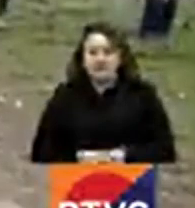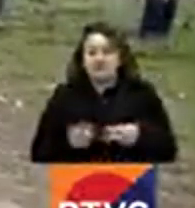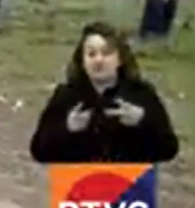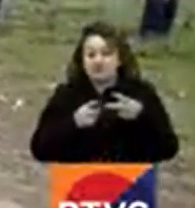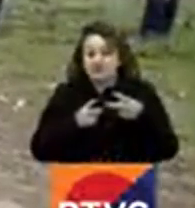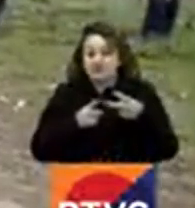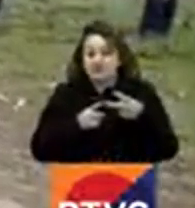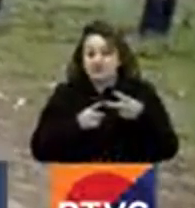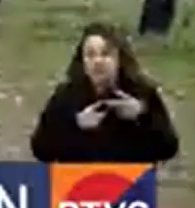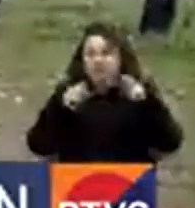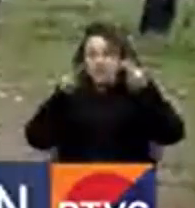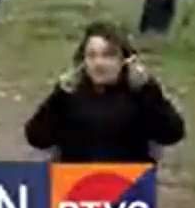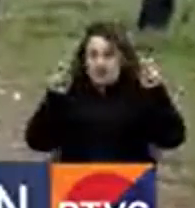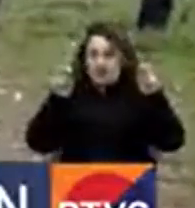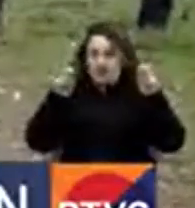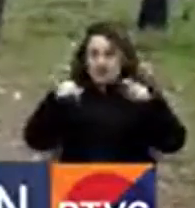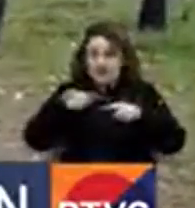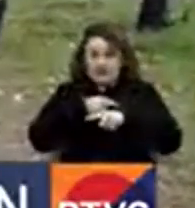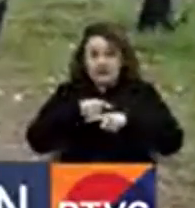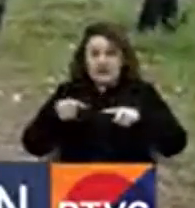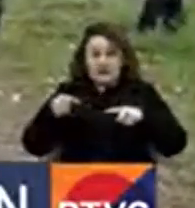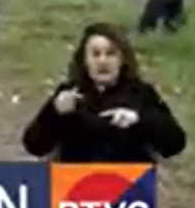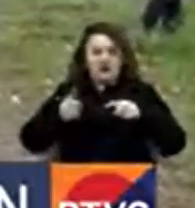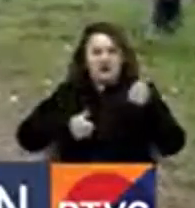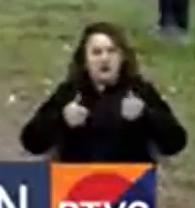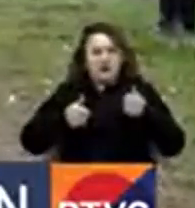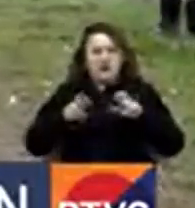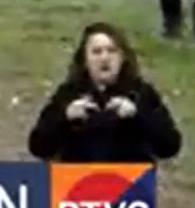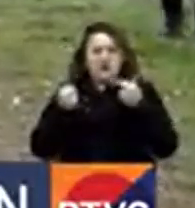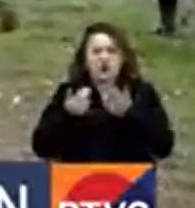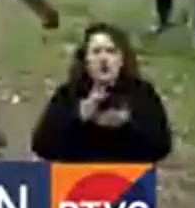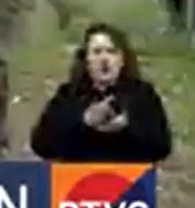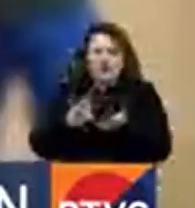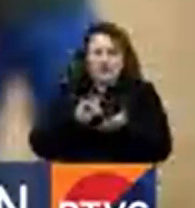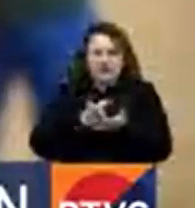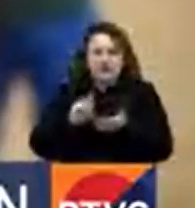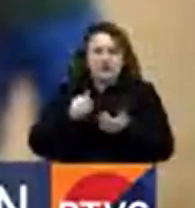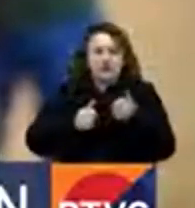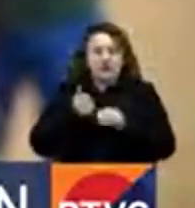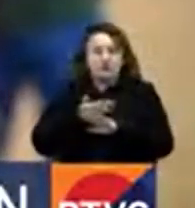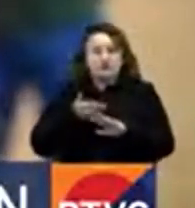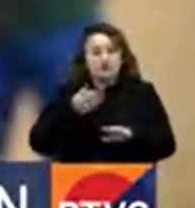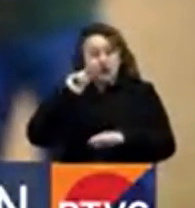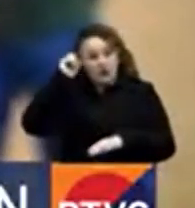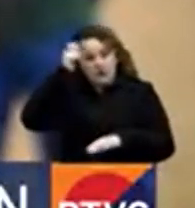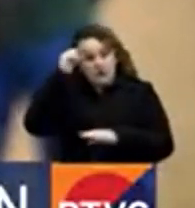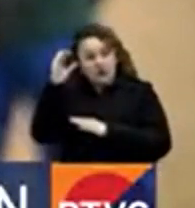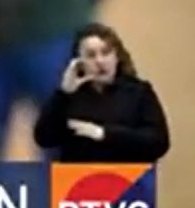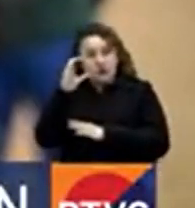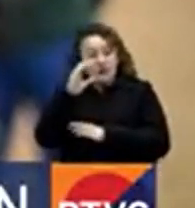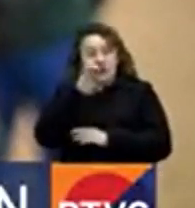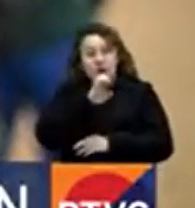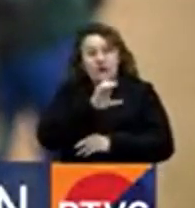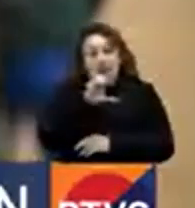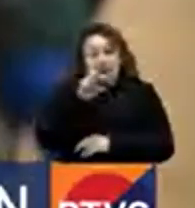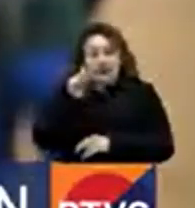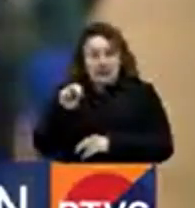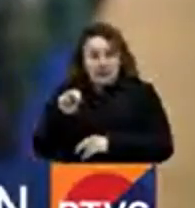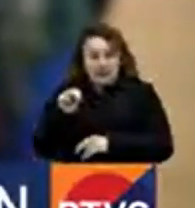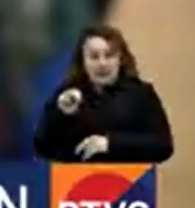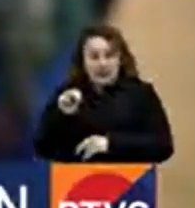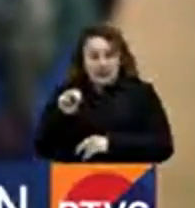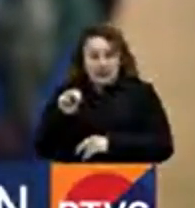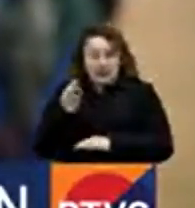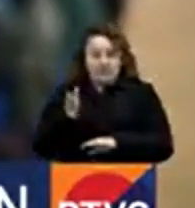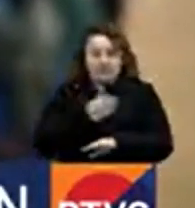El segundo tema esta semana será la reunión de urgencia solicitada por el gobierno colombiano al ELN, previo